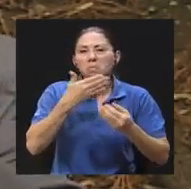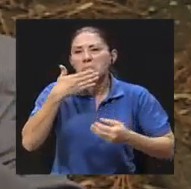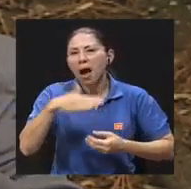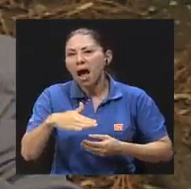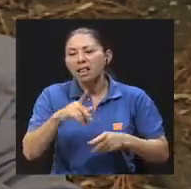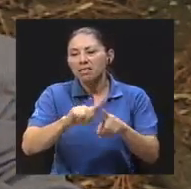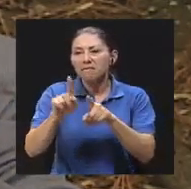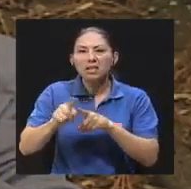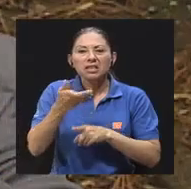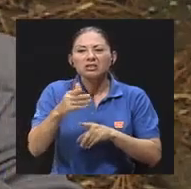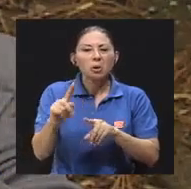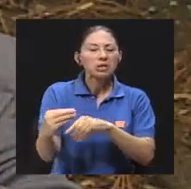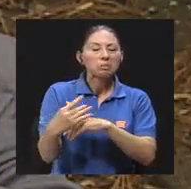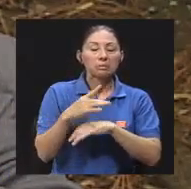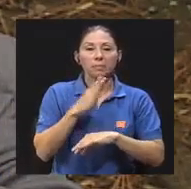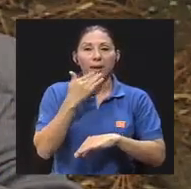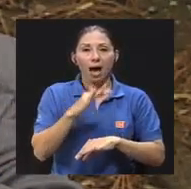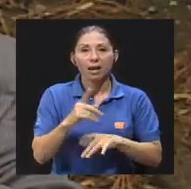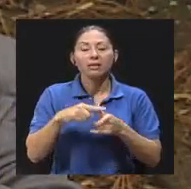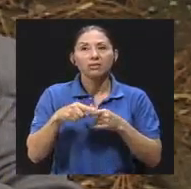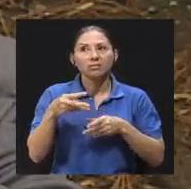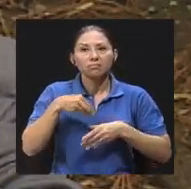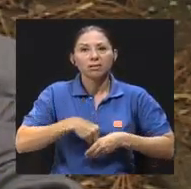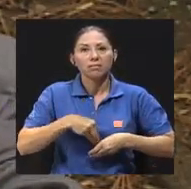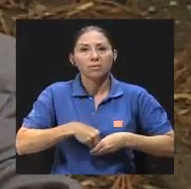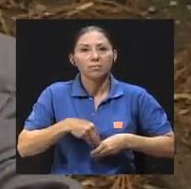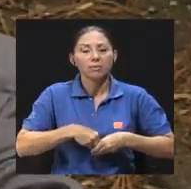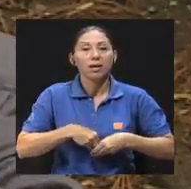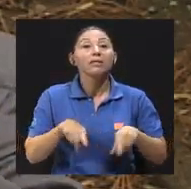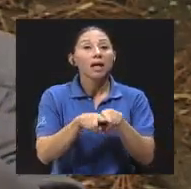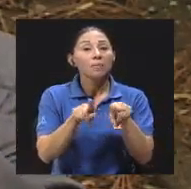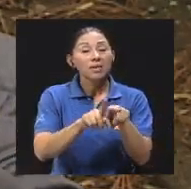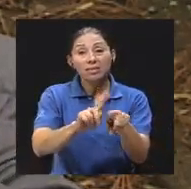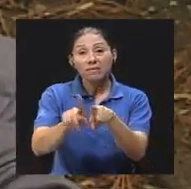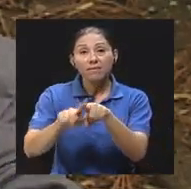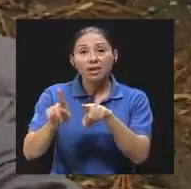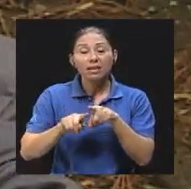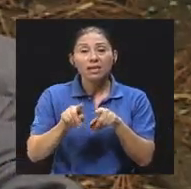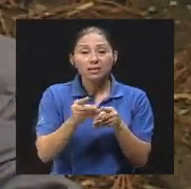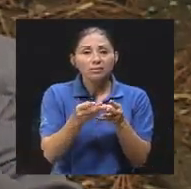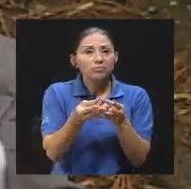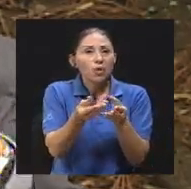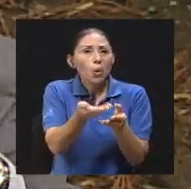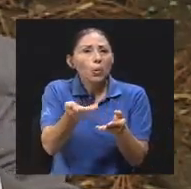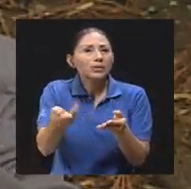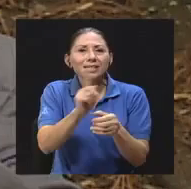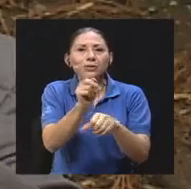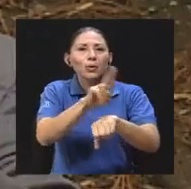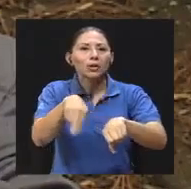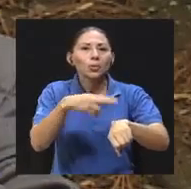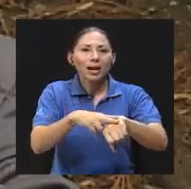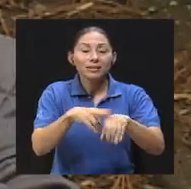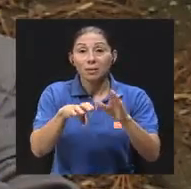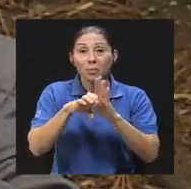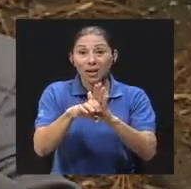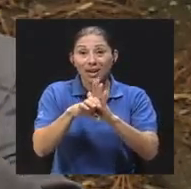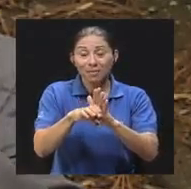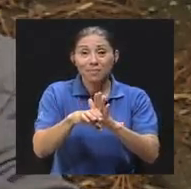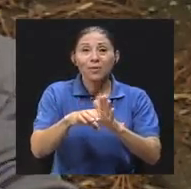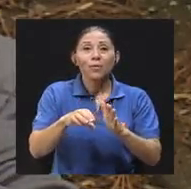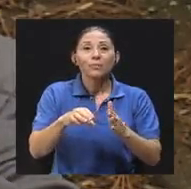mala alimentación. Tenemos también las sustancias que no son naturales, o sea, los preservantes, los